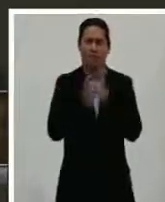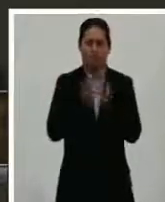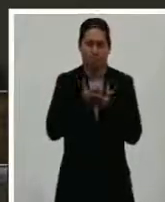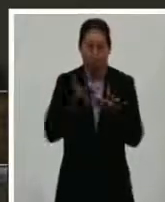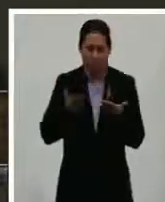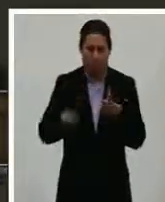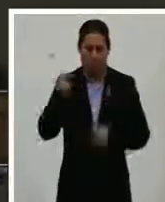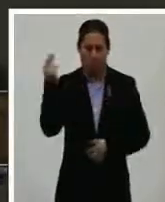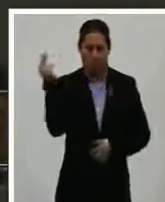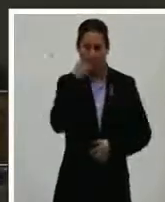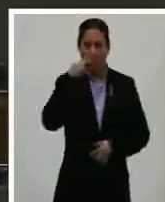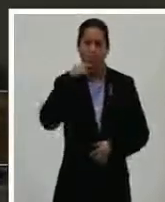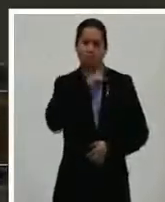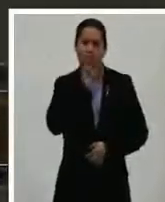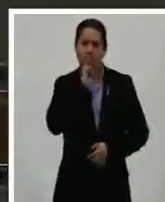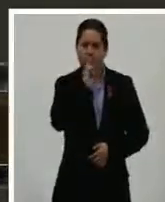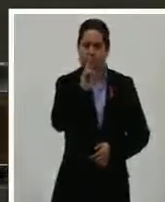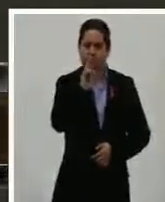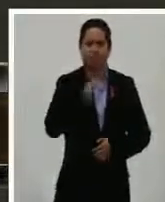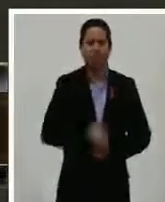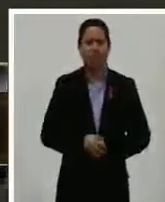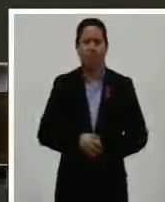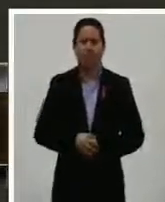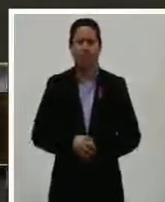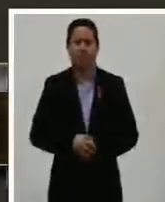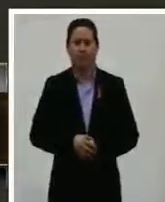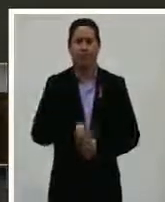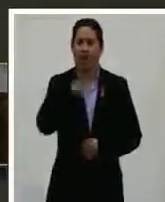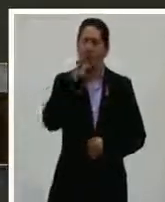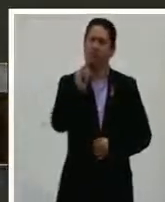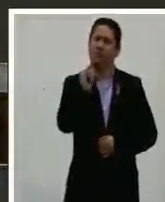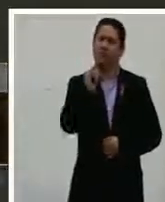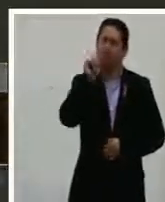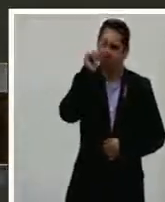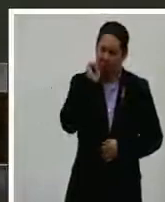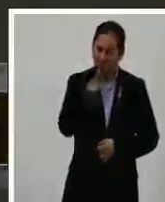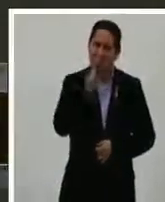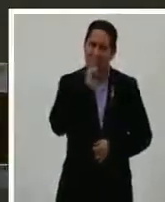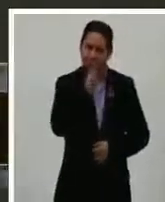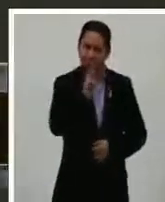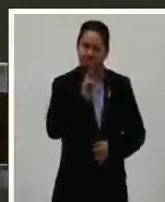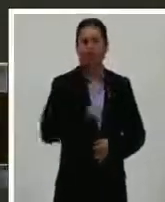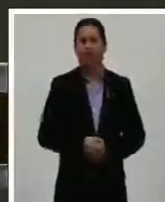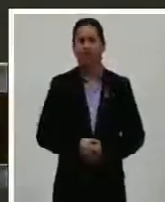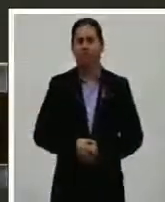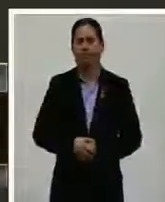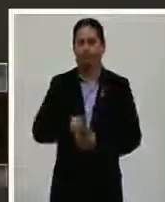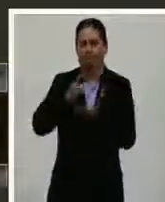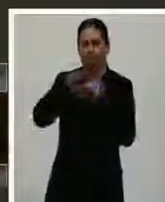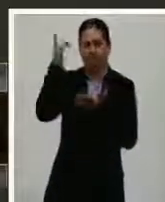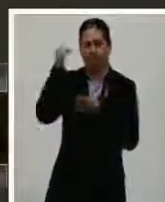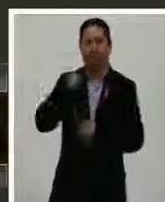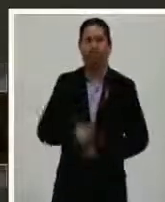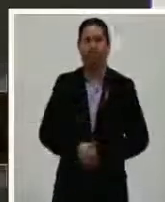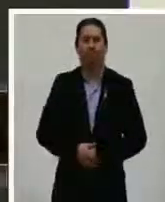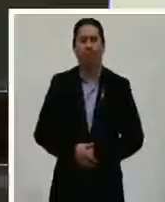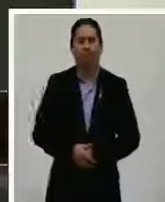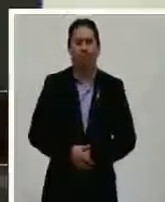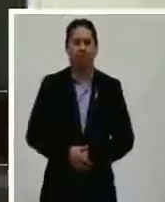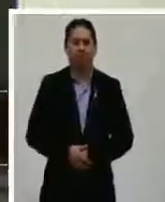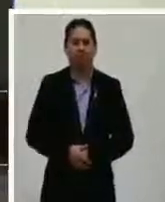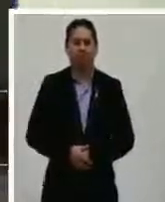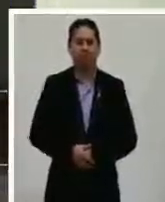como de urgente y obvia resolución y así hoy mismo lo resolvamos es cuando presente